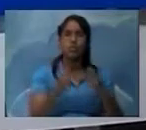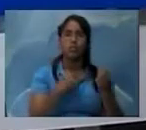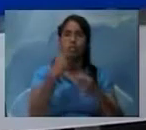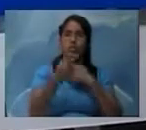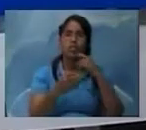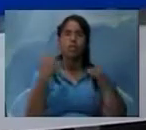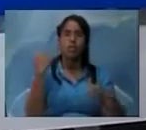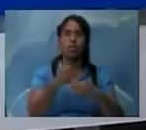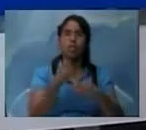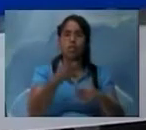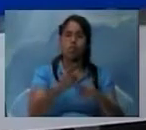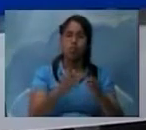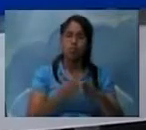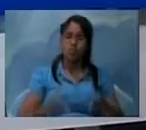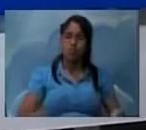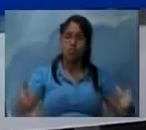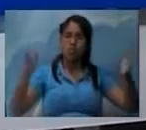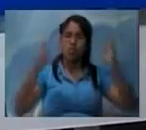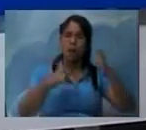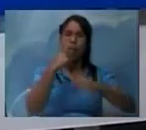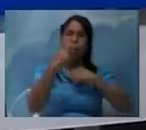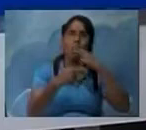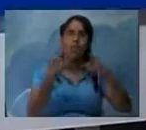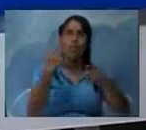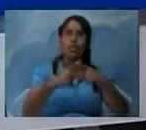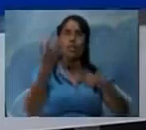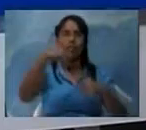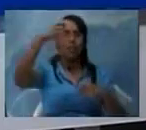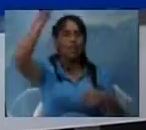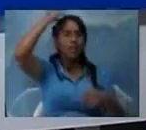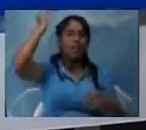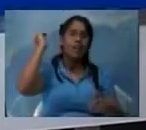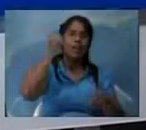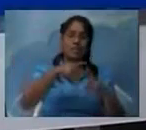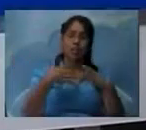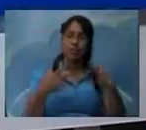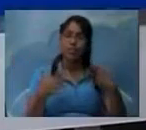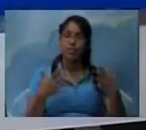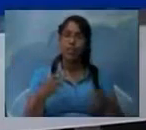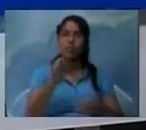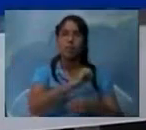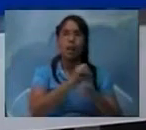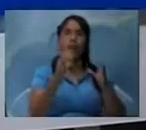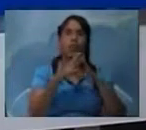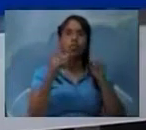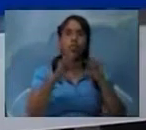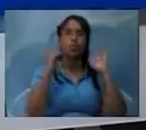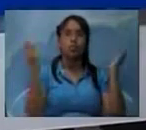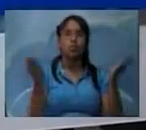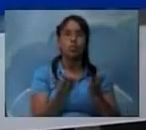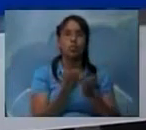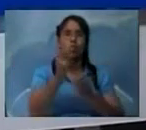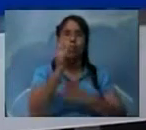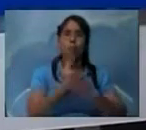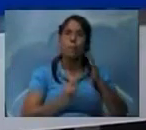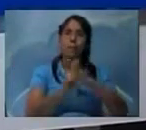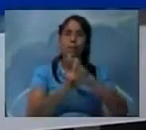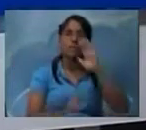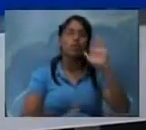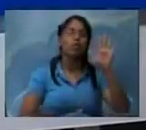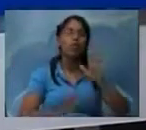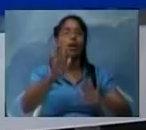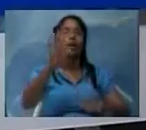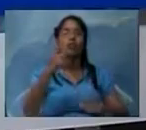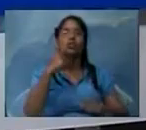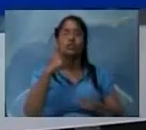un vocerrón como un barril. La voz de aquel rey hacía temblar a todo el mundo. Versículo